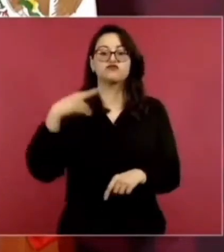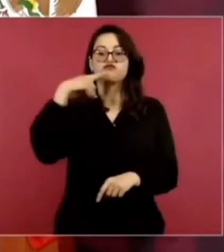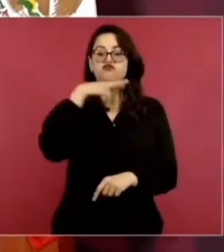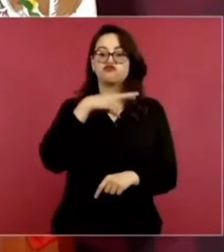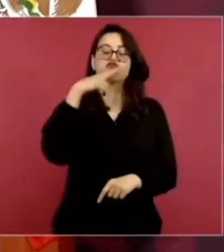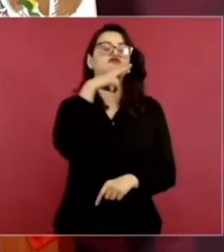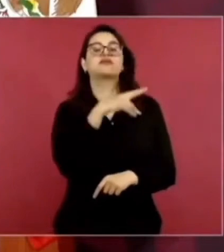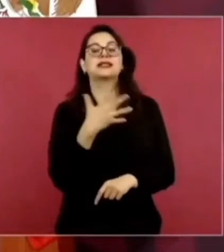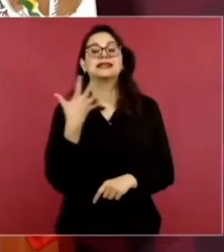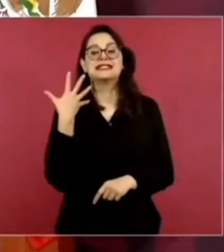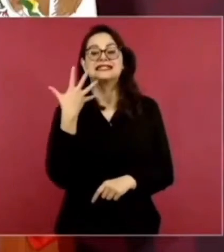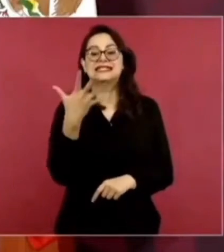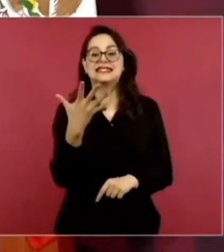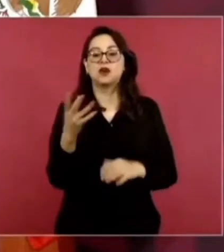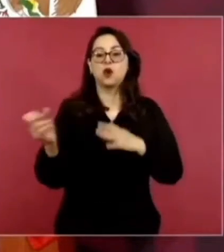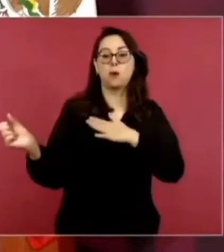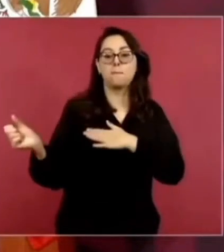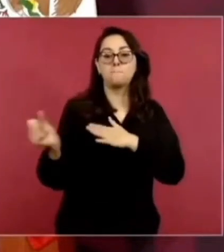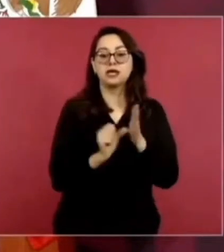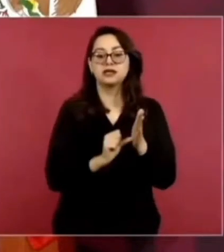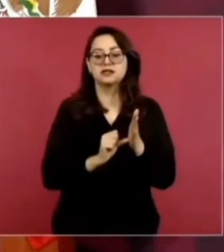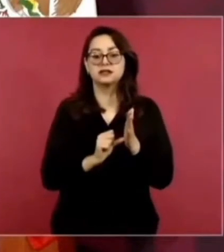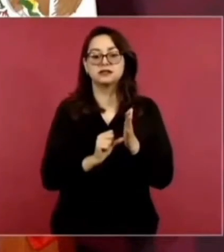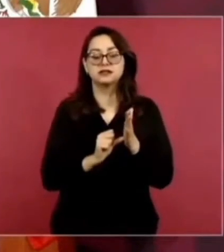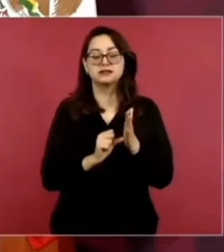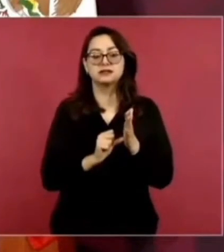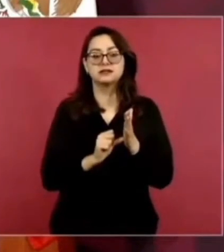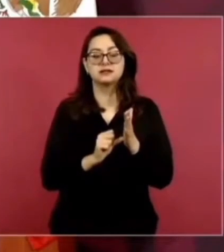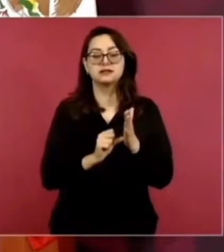que en 5 meses